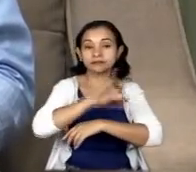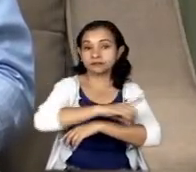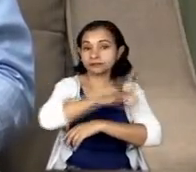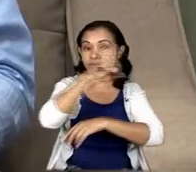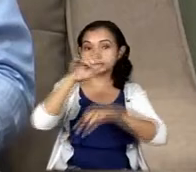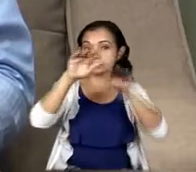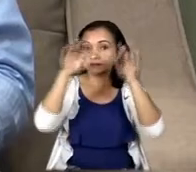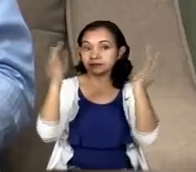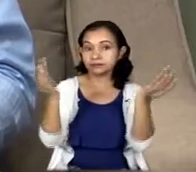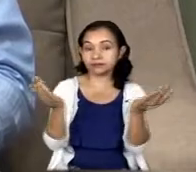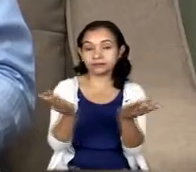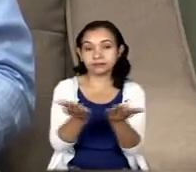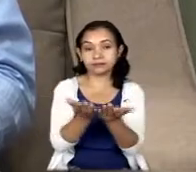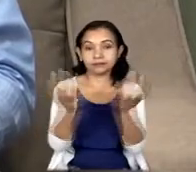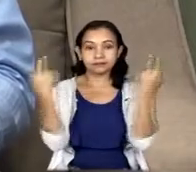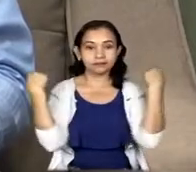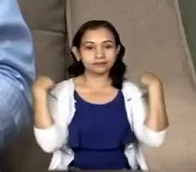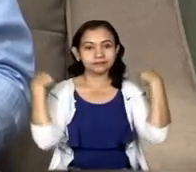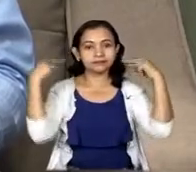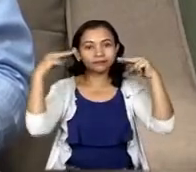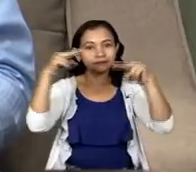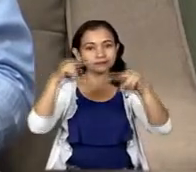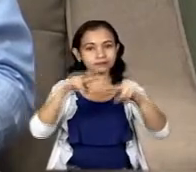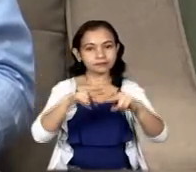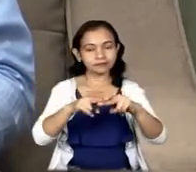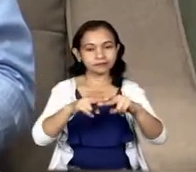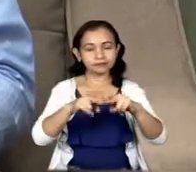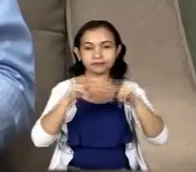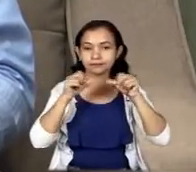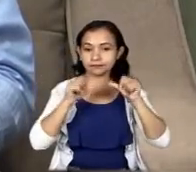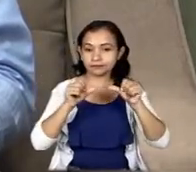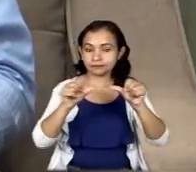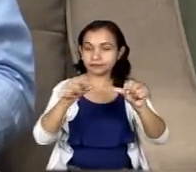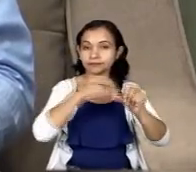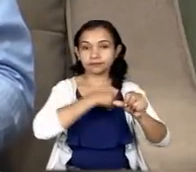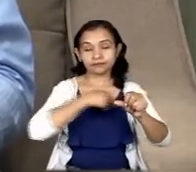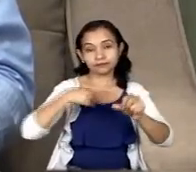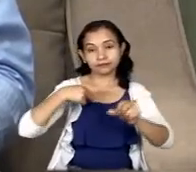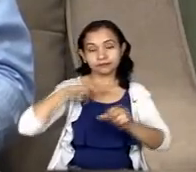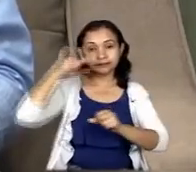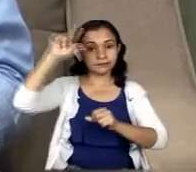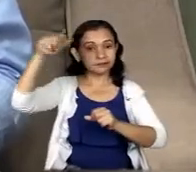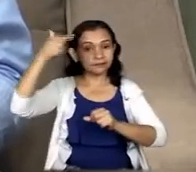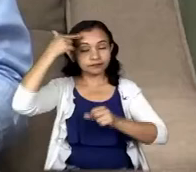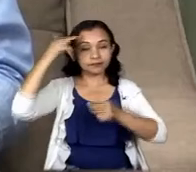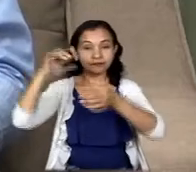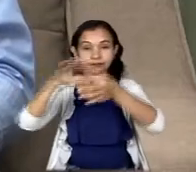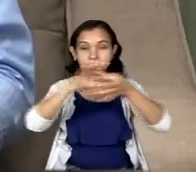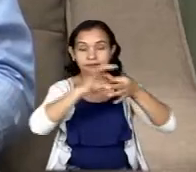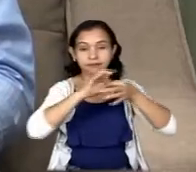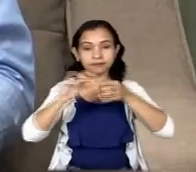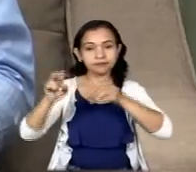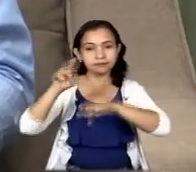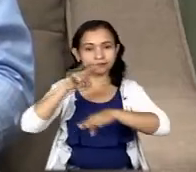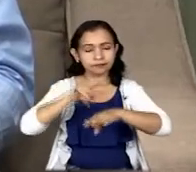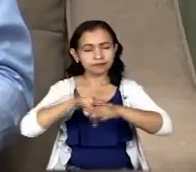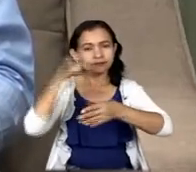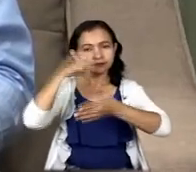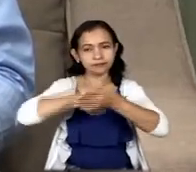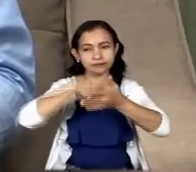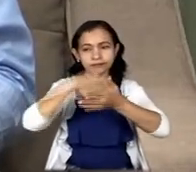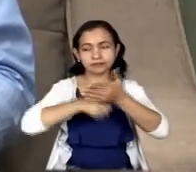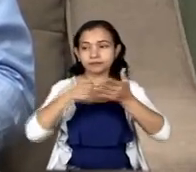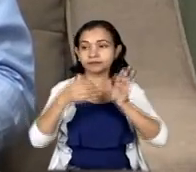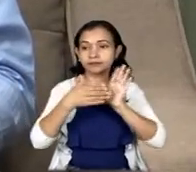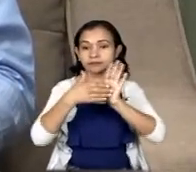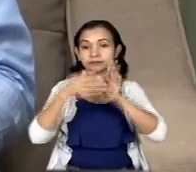Mundial de los Docentes y conoceremos los avances que ha realizado el Gobierno de Reconciliación y Unidad Nacional para consolidar y fortalecer el